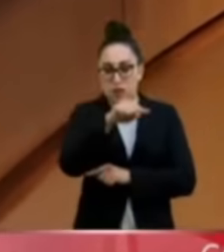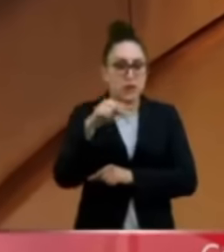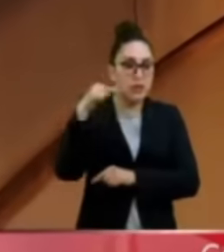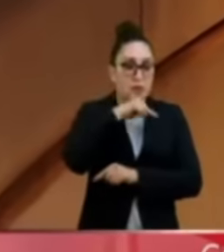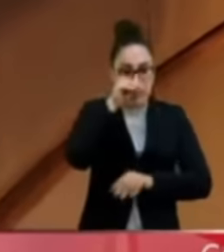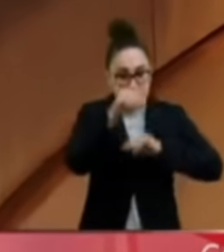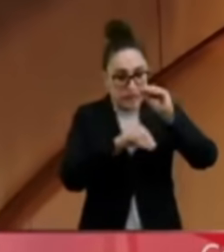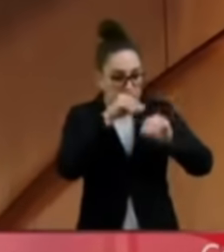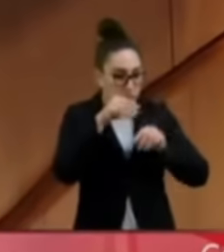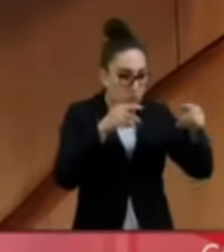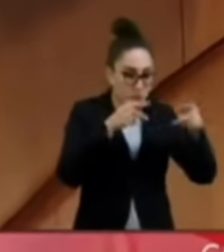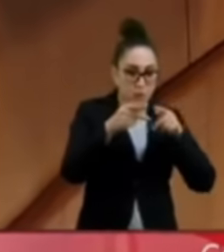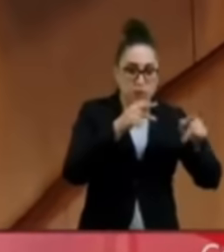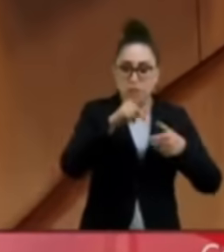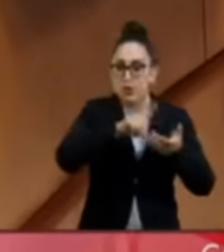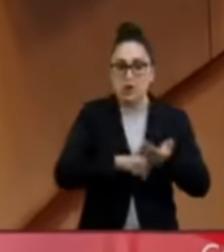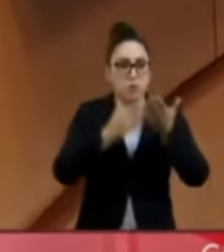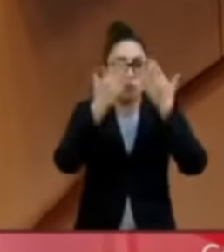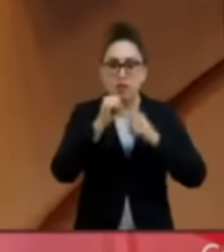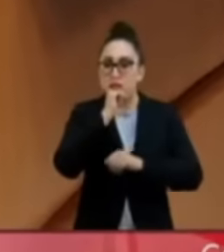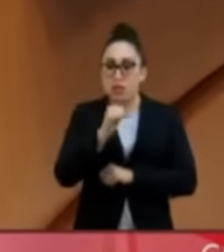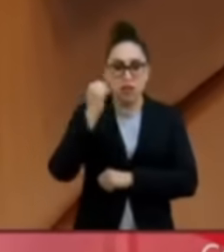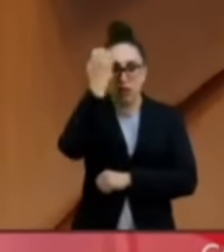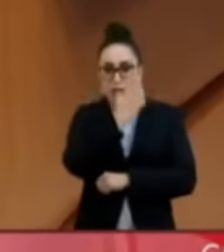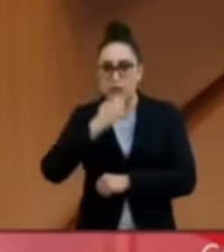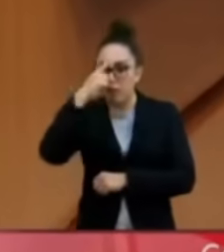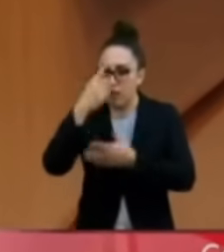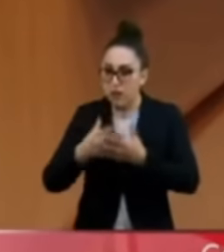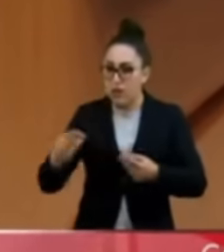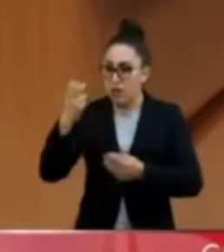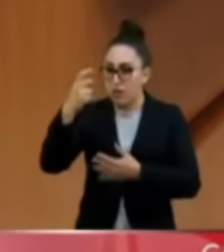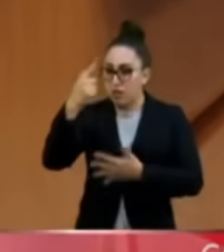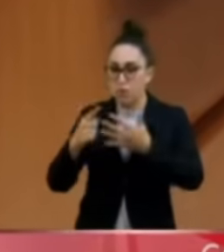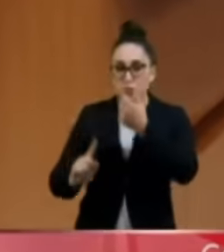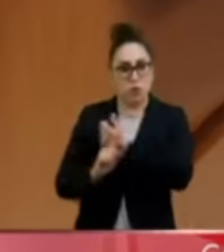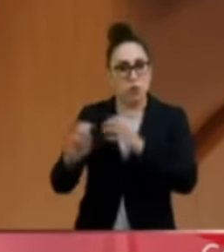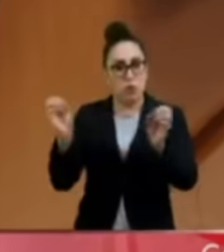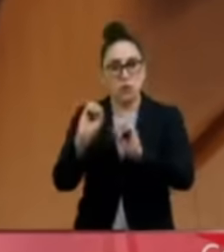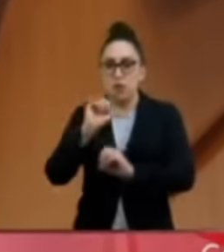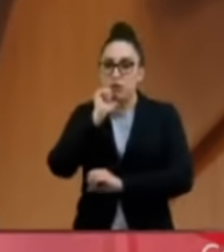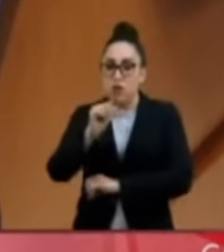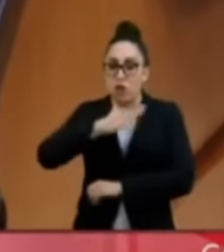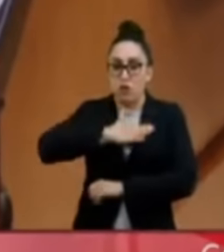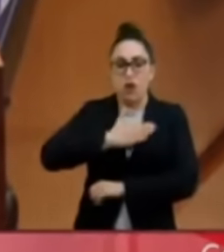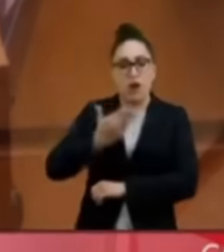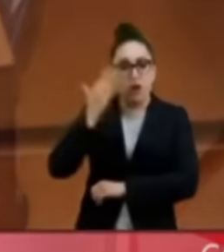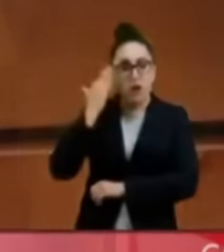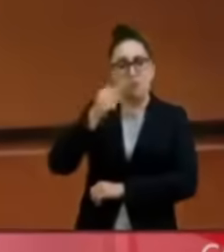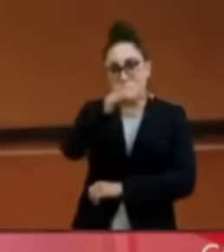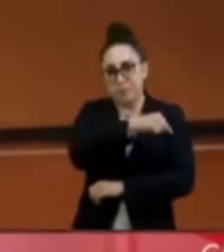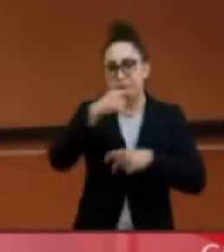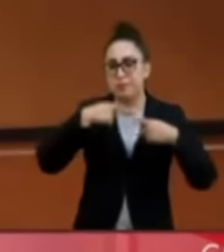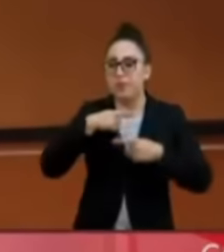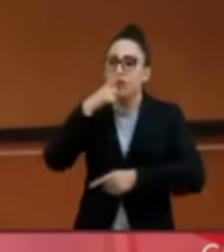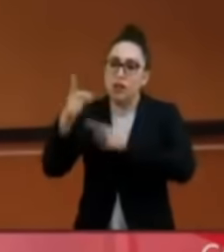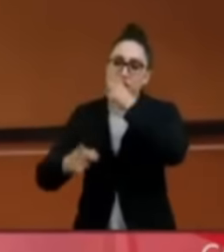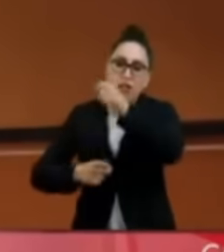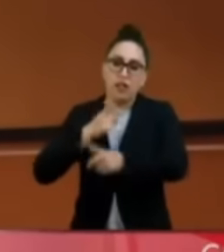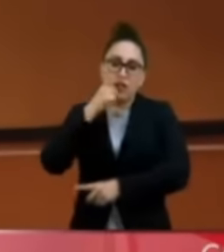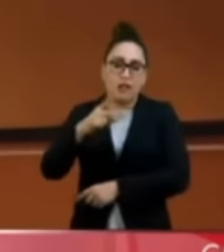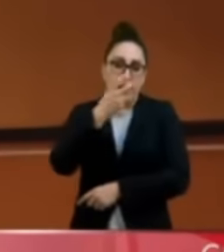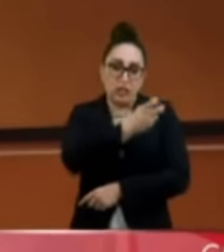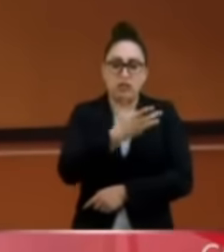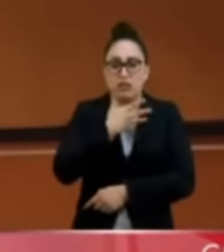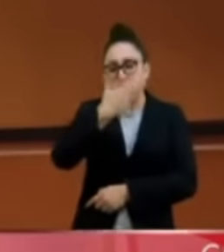de sus aliados, no tiende a resolver estos problemas que, repito, con toda justicia reclaman el pueblo de